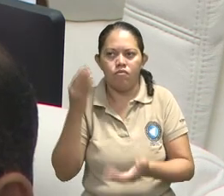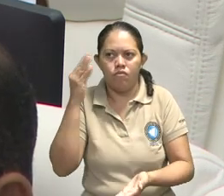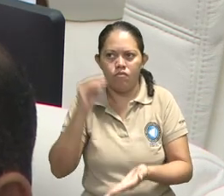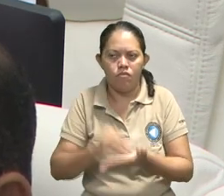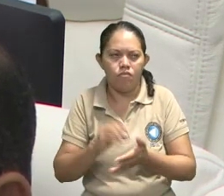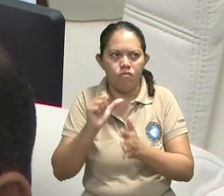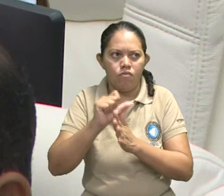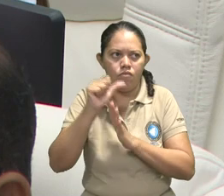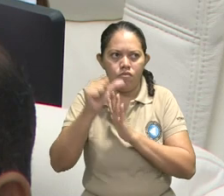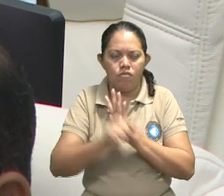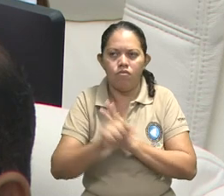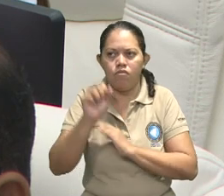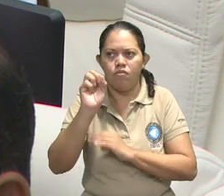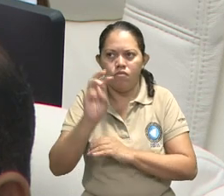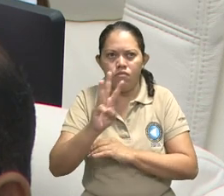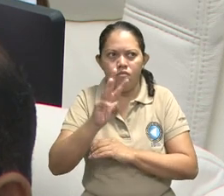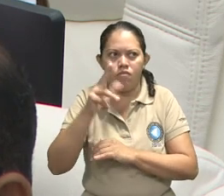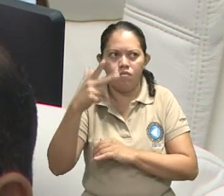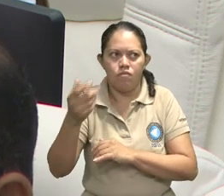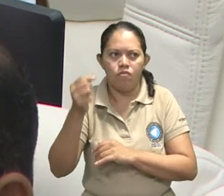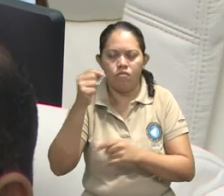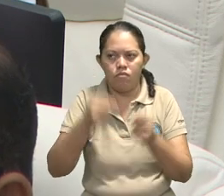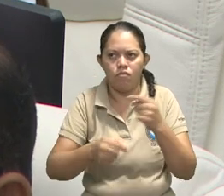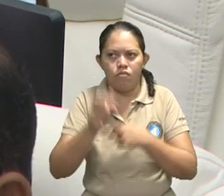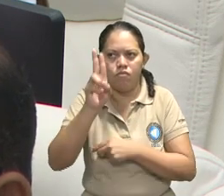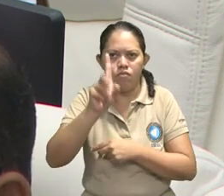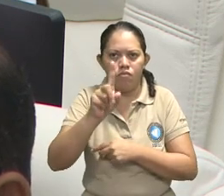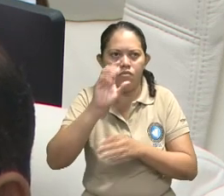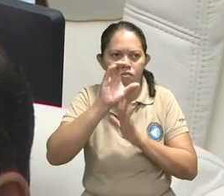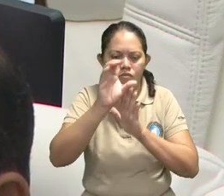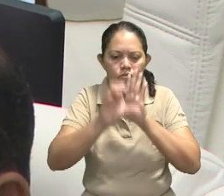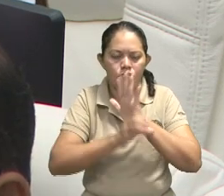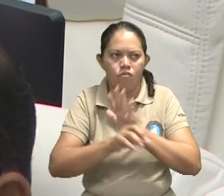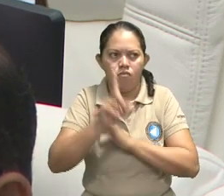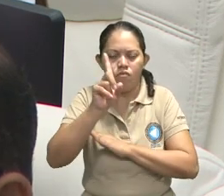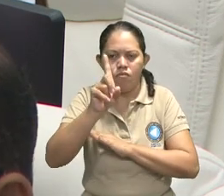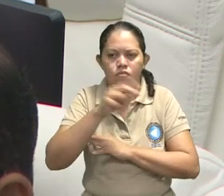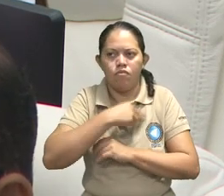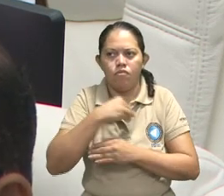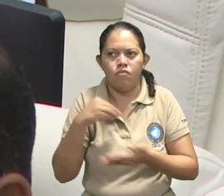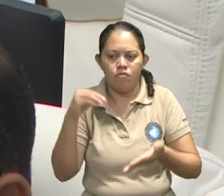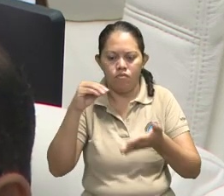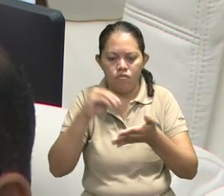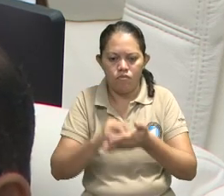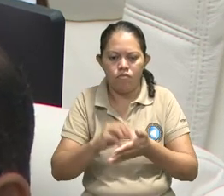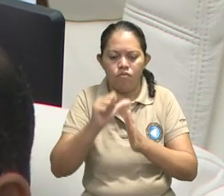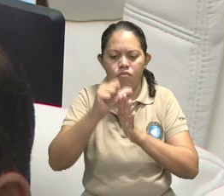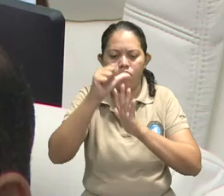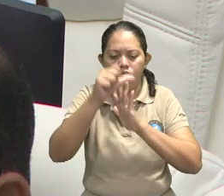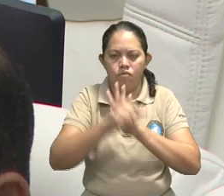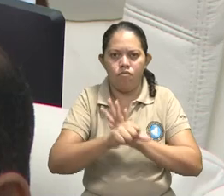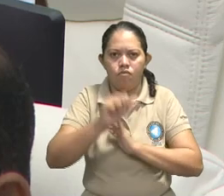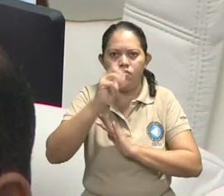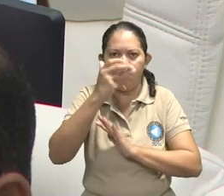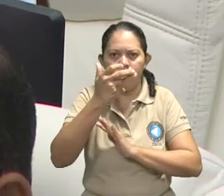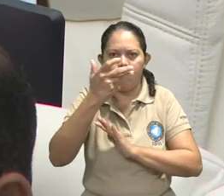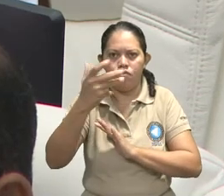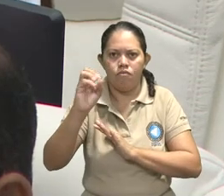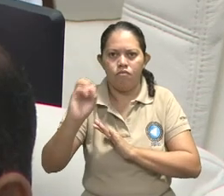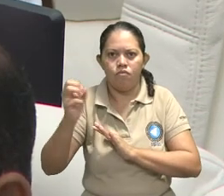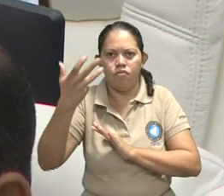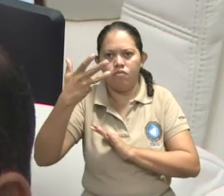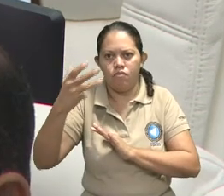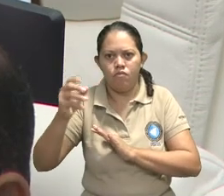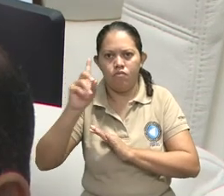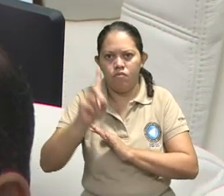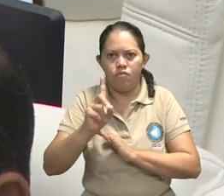en el artículo 138, numeral 1 de la Constitución Política de la República de Nicaragua y los artículos 109, 110,